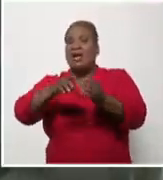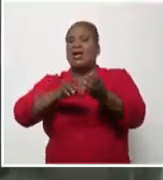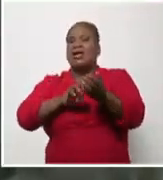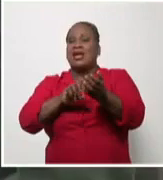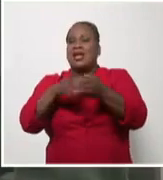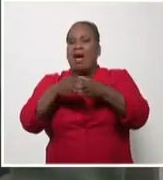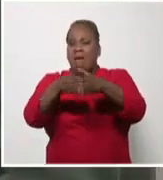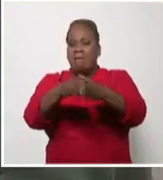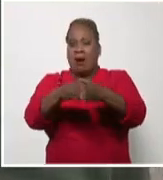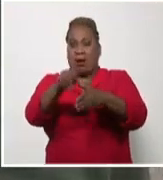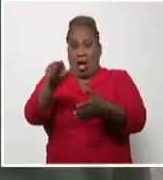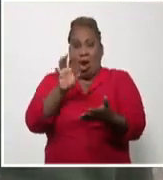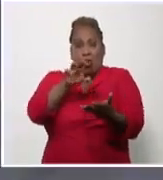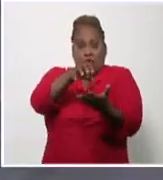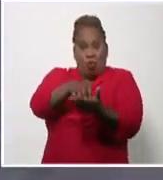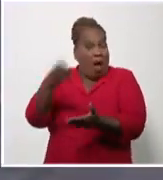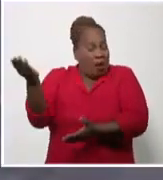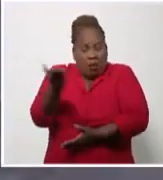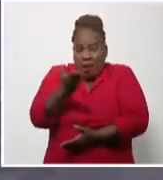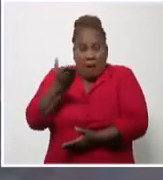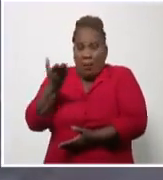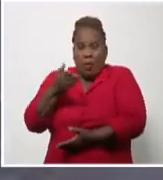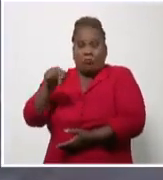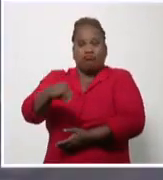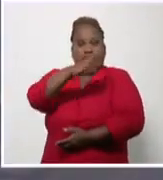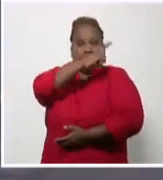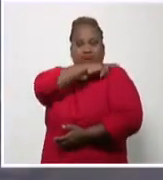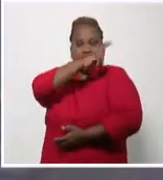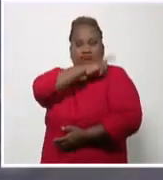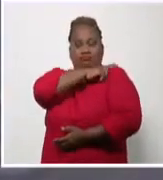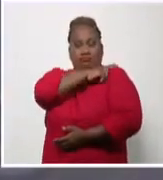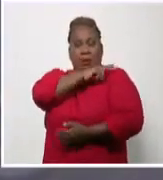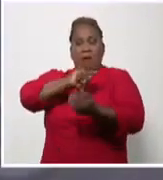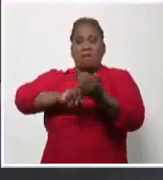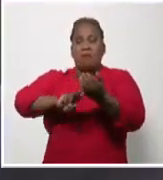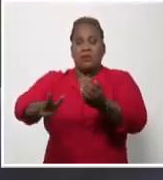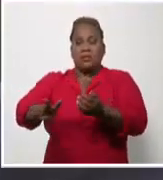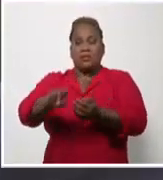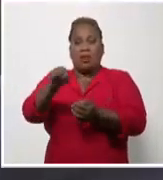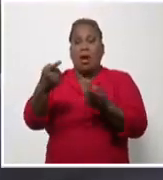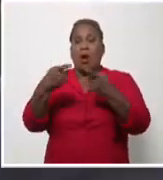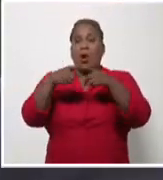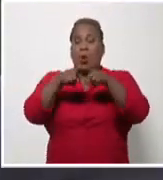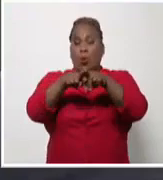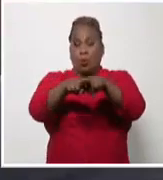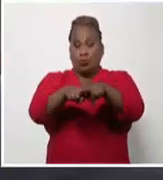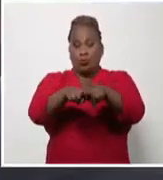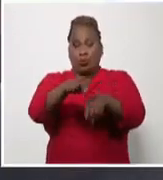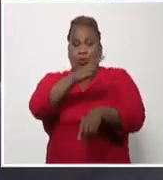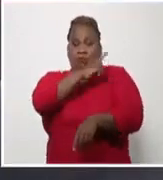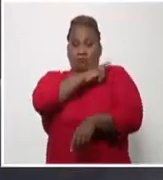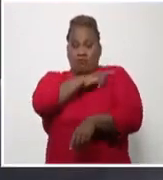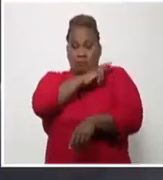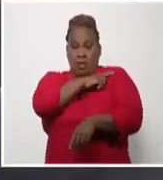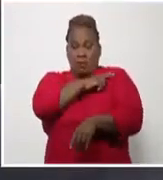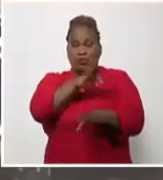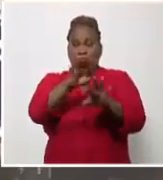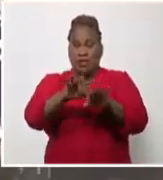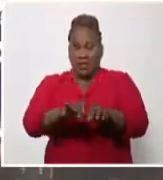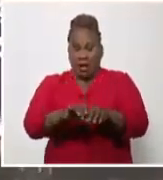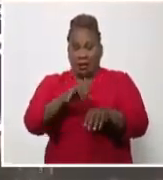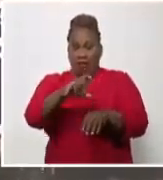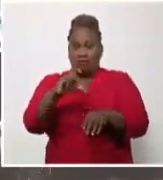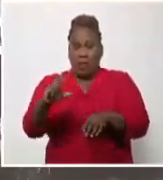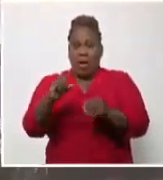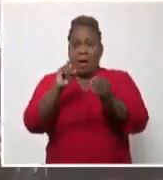del siniestro acudieron de forma inmediata a las máximas autoridades de la provincia acompañadas por la miembro del secretariado del comité central